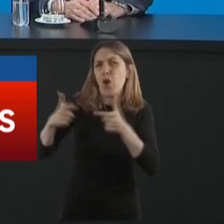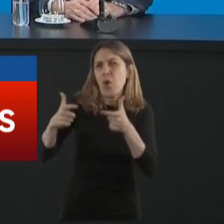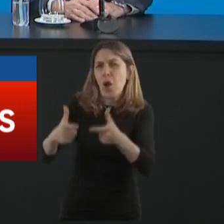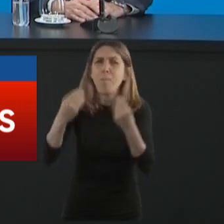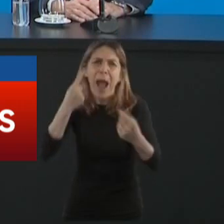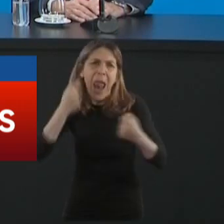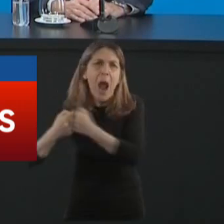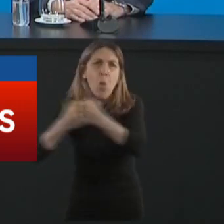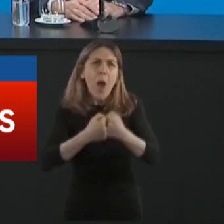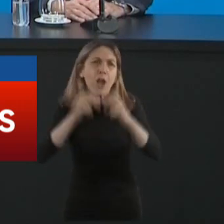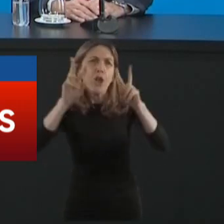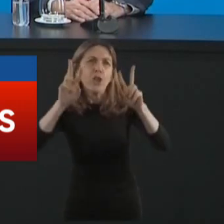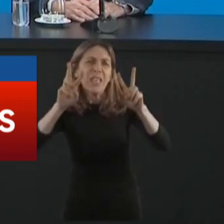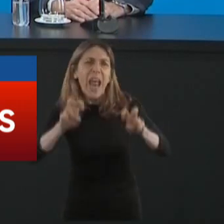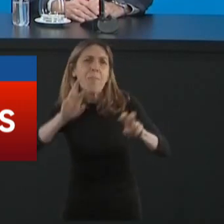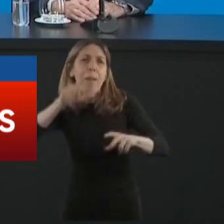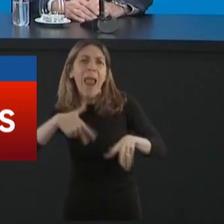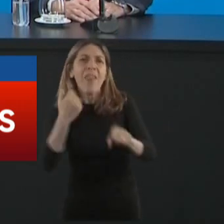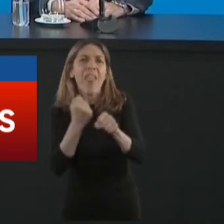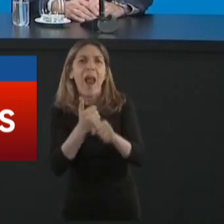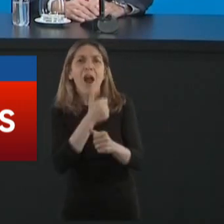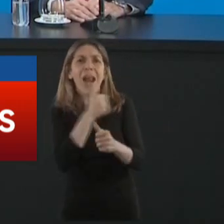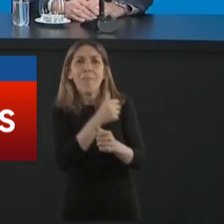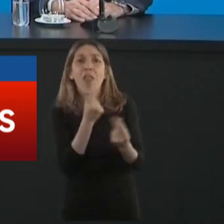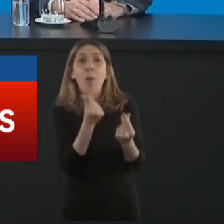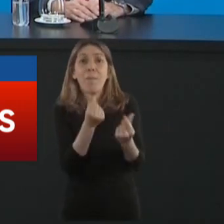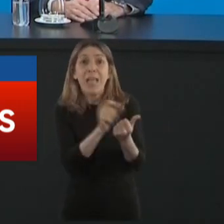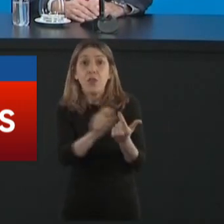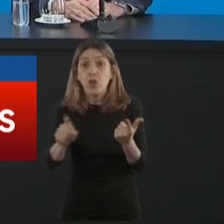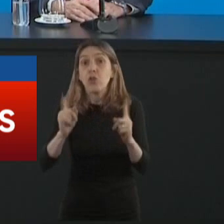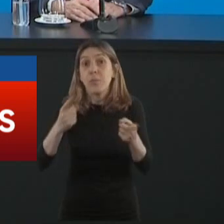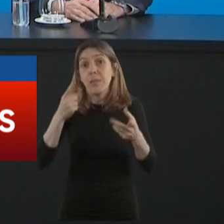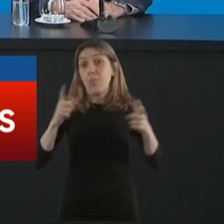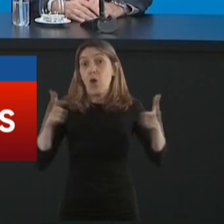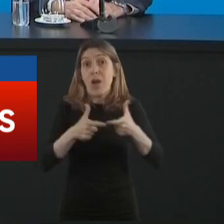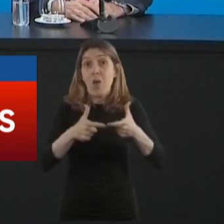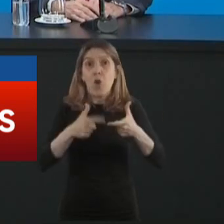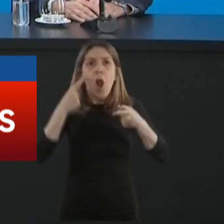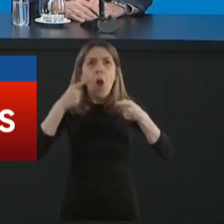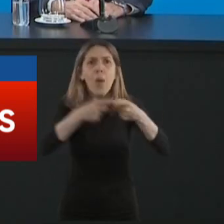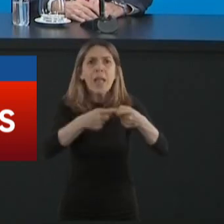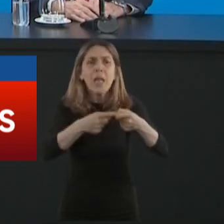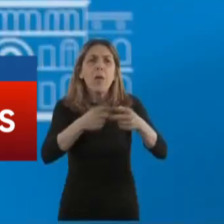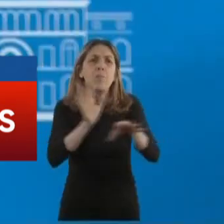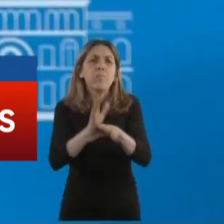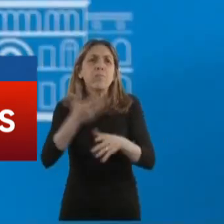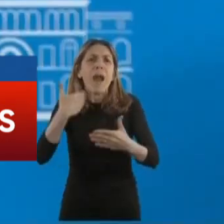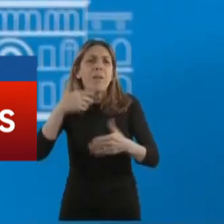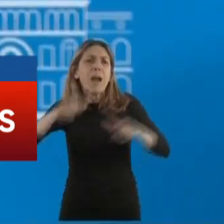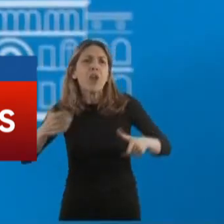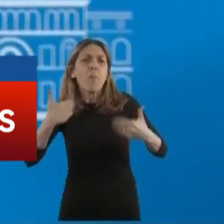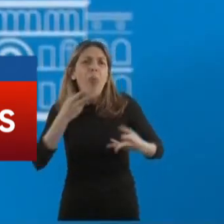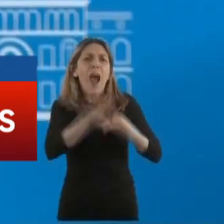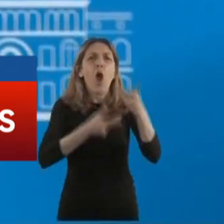fortalecer como estrategia para este objetivo que tiene la mesa de favorecer el acceso de los medicamentos, propiciar el